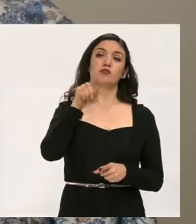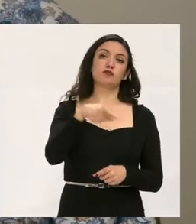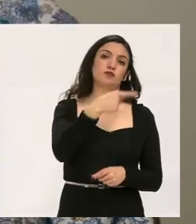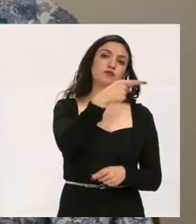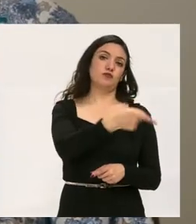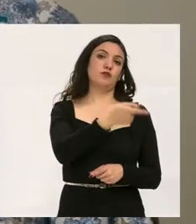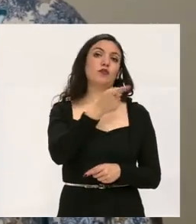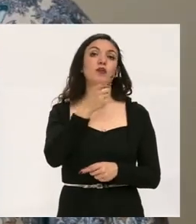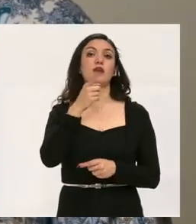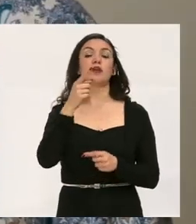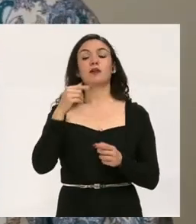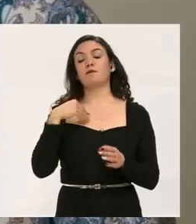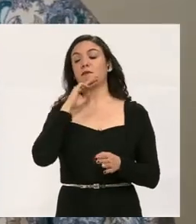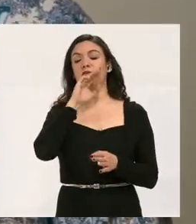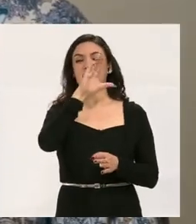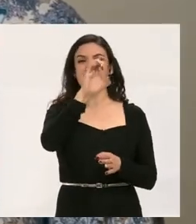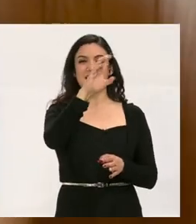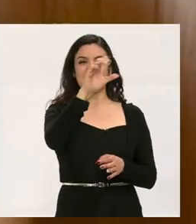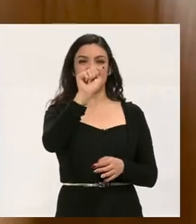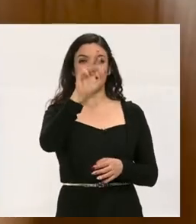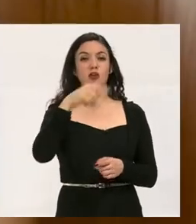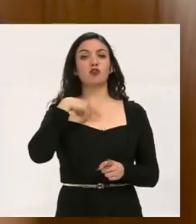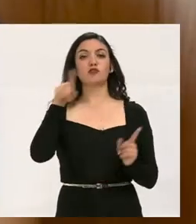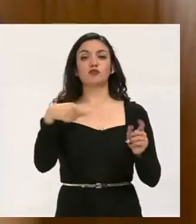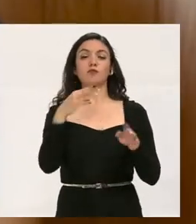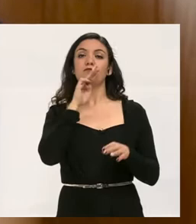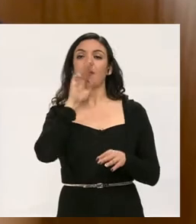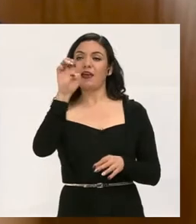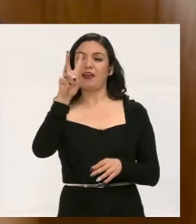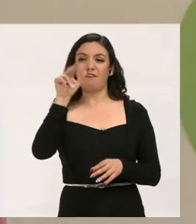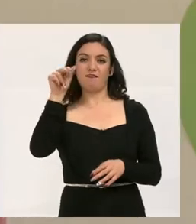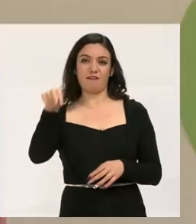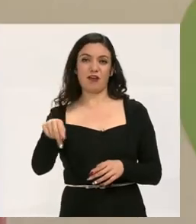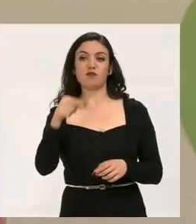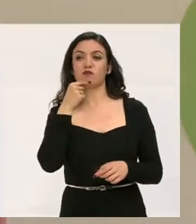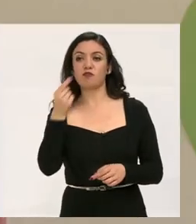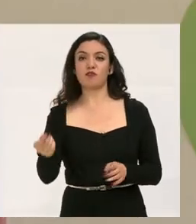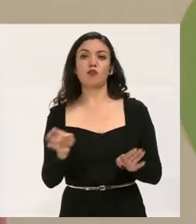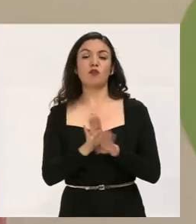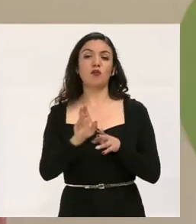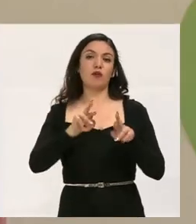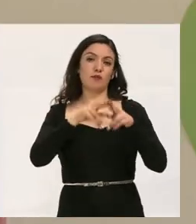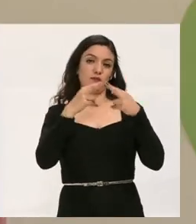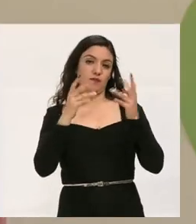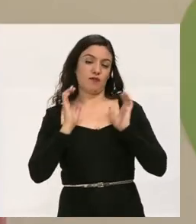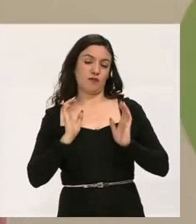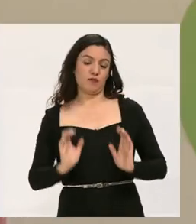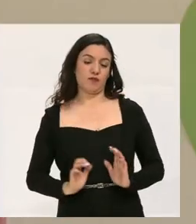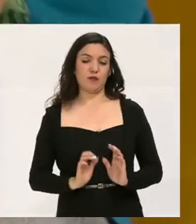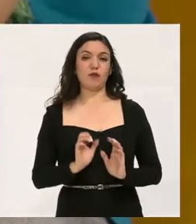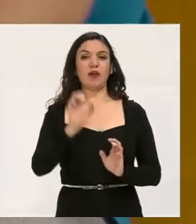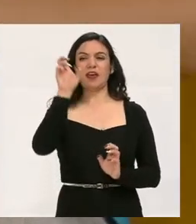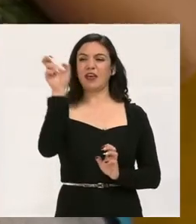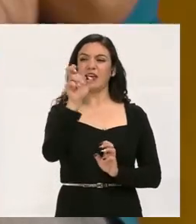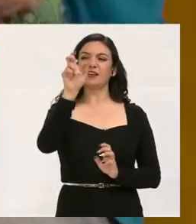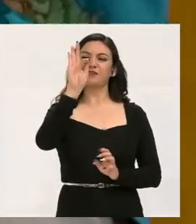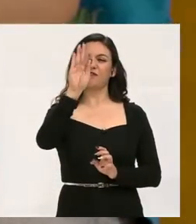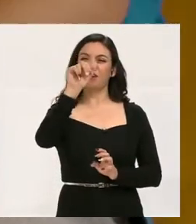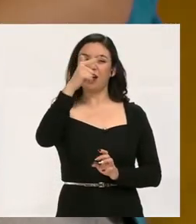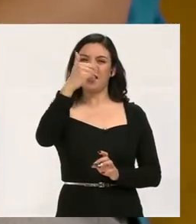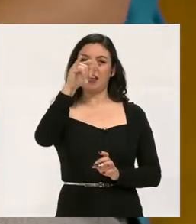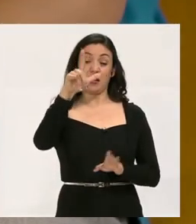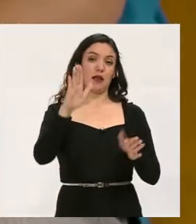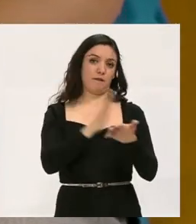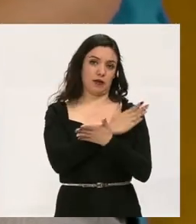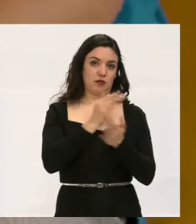césar bueno de cariño les decimos es arjen soy mamá de iván es un pequeño con síndrome de x frágil el síndrome de x